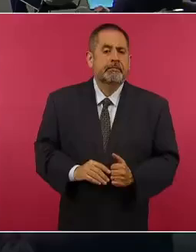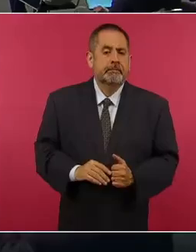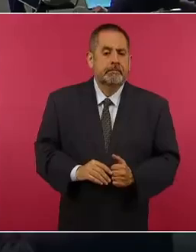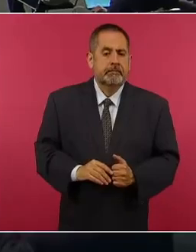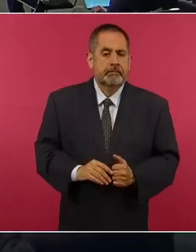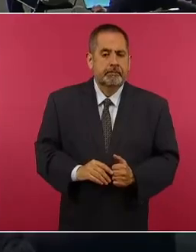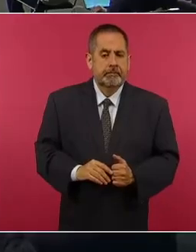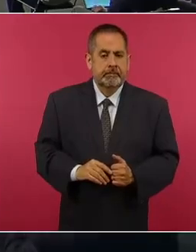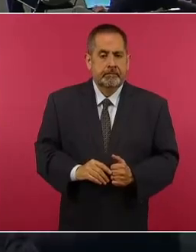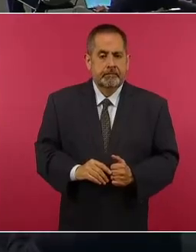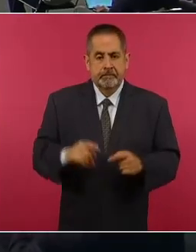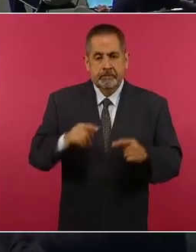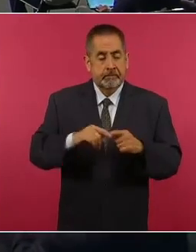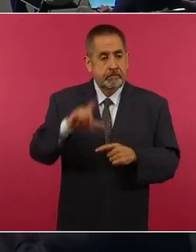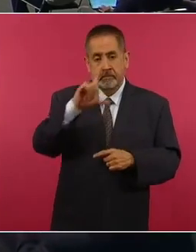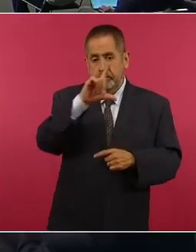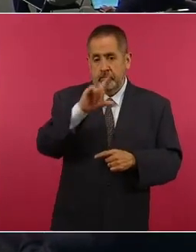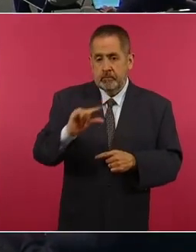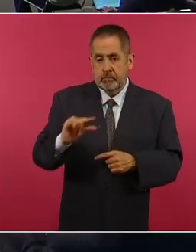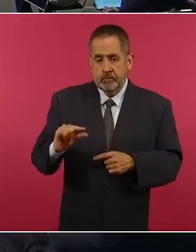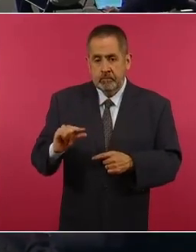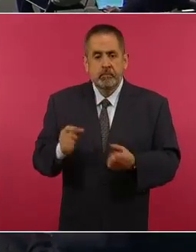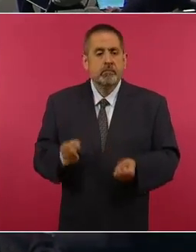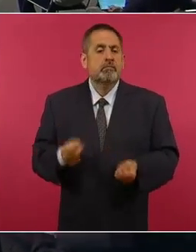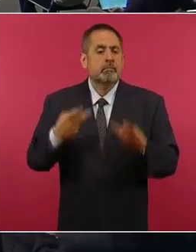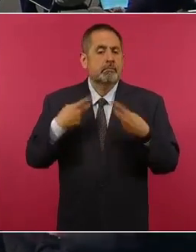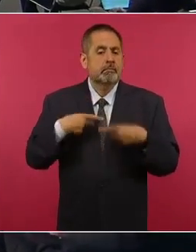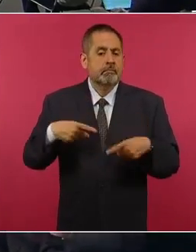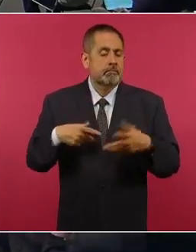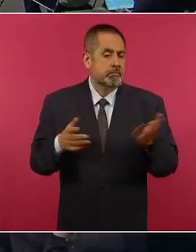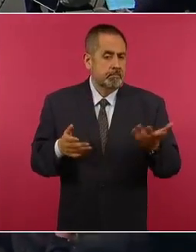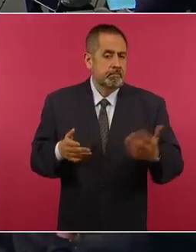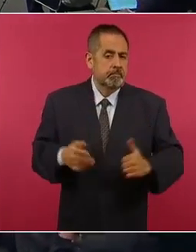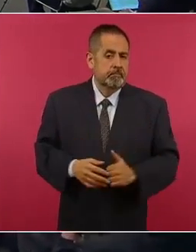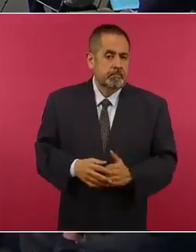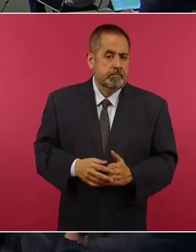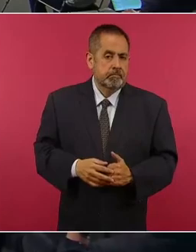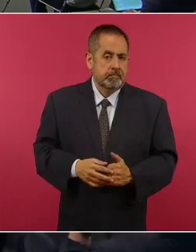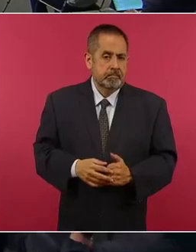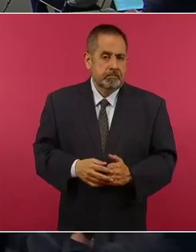ha disminuido el número de